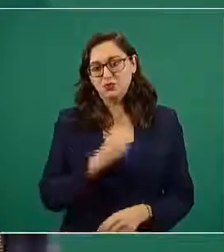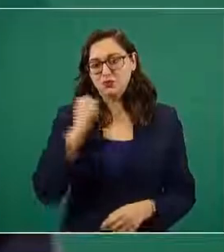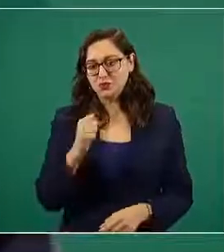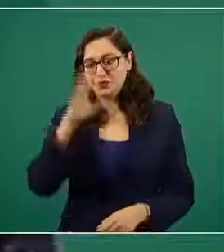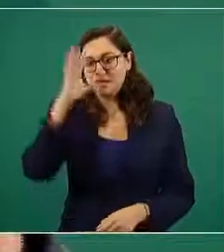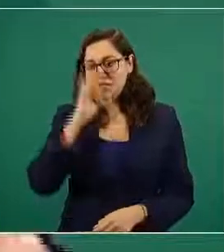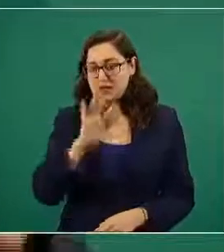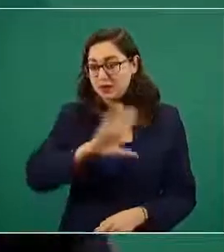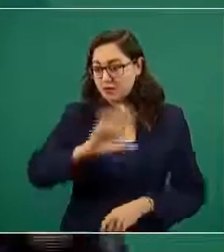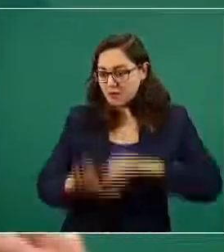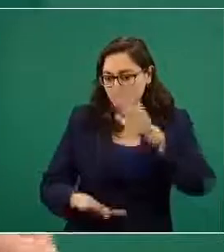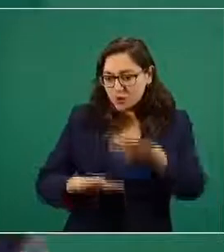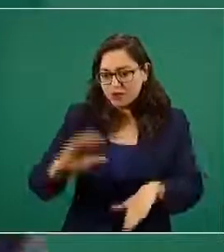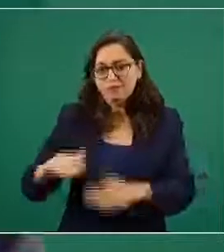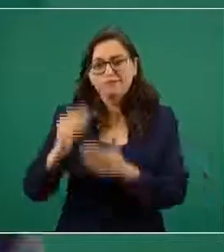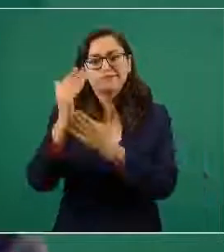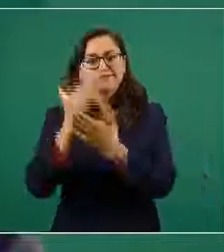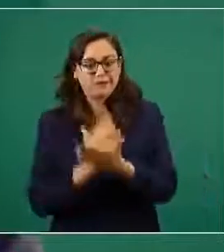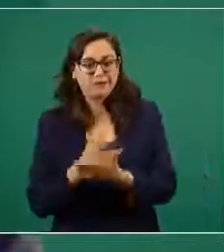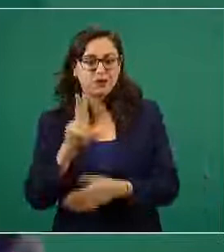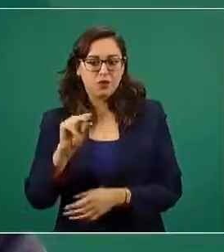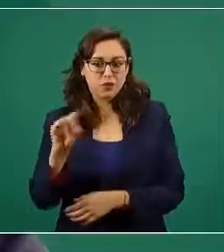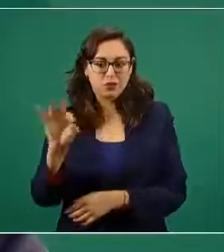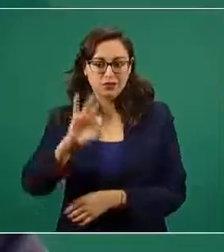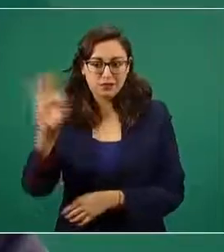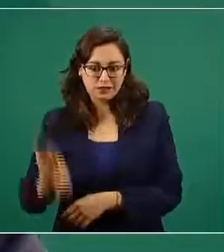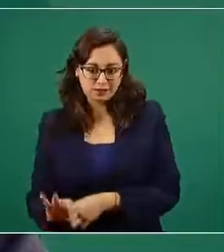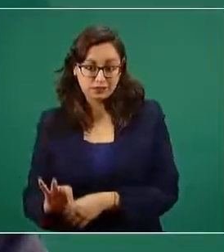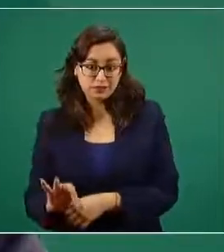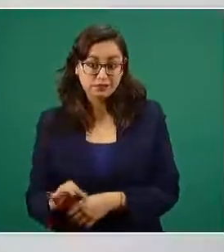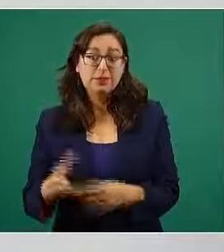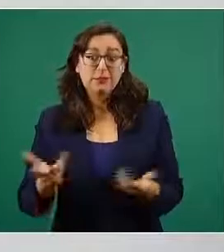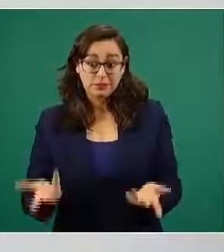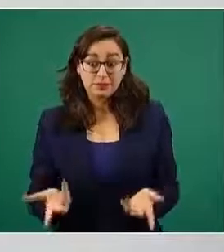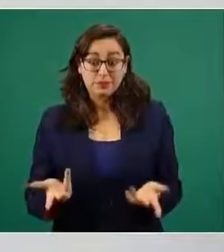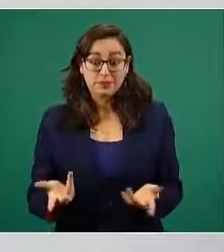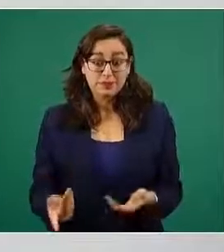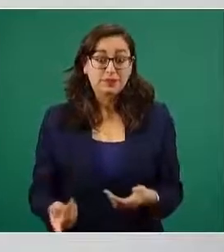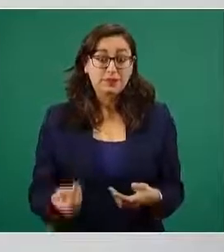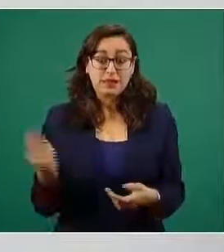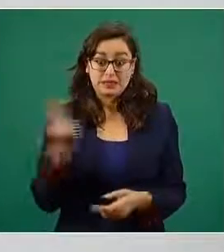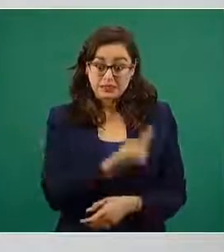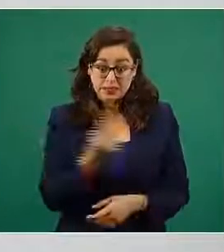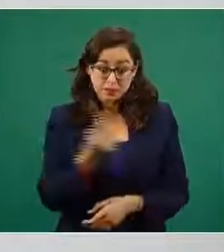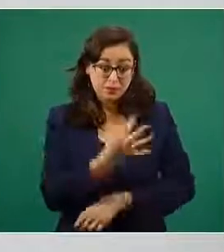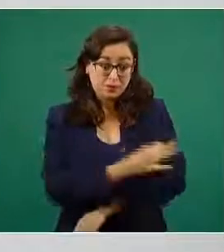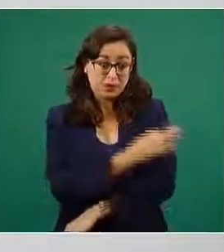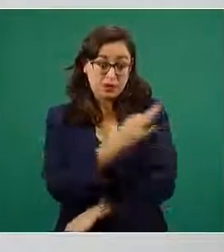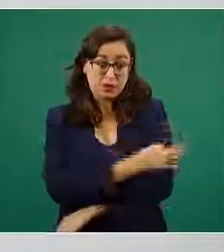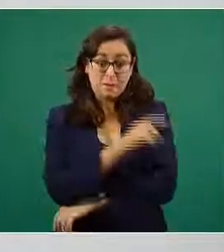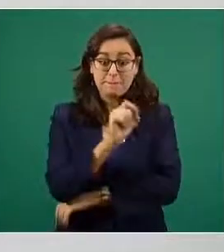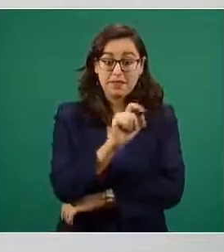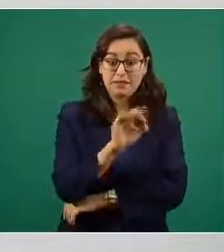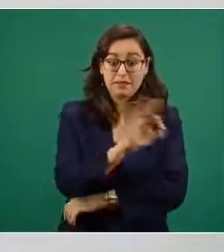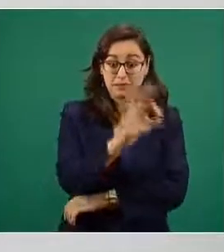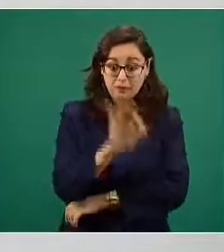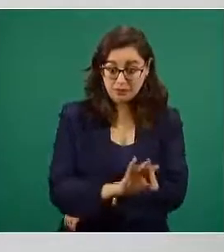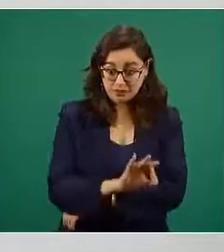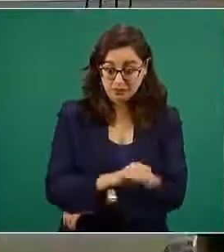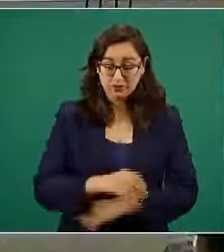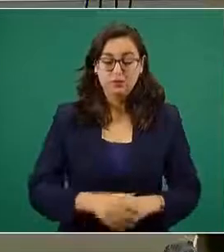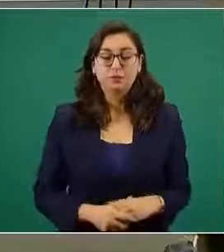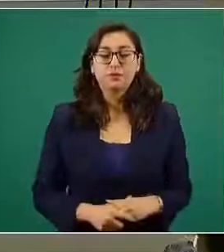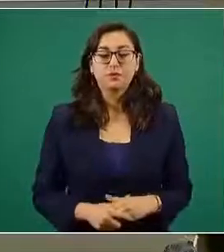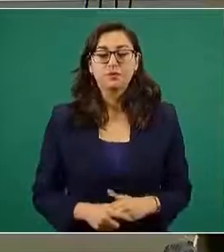en 80% cuando alcancemos 20% de cobertura. En su momento los países